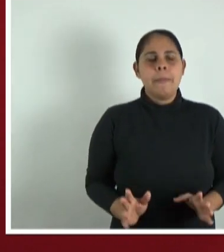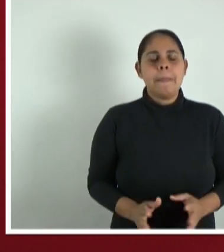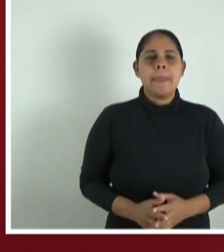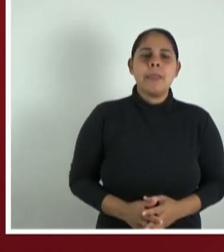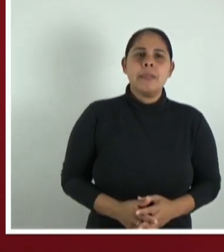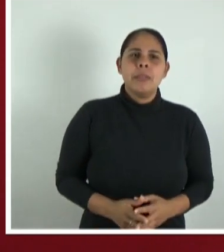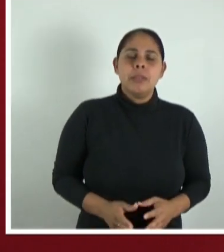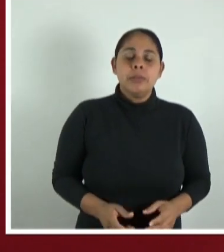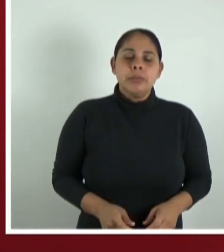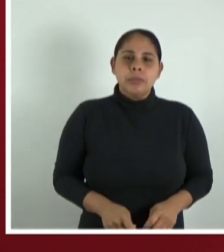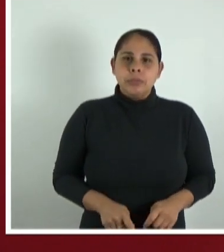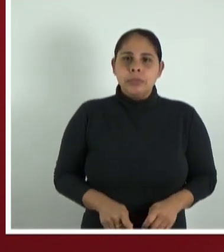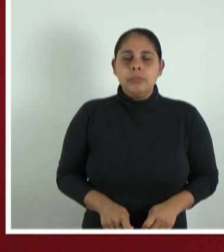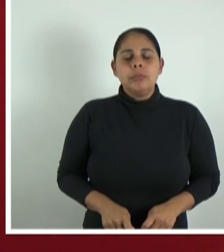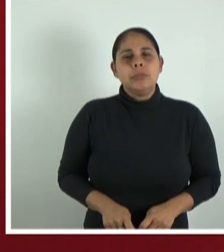toda esa forma